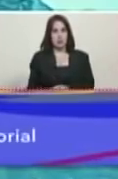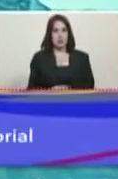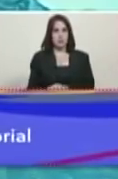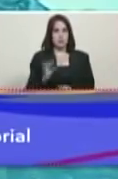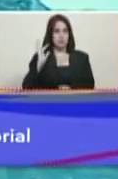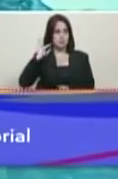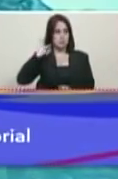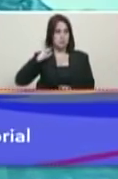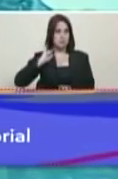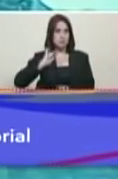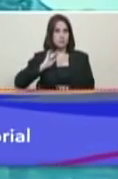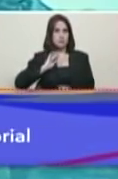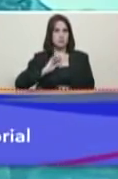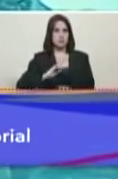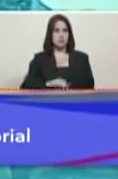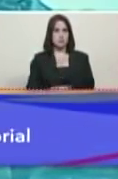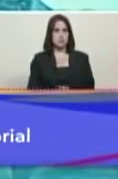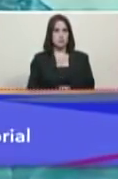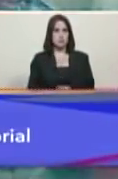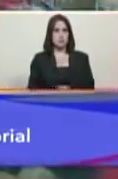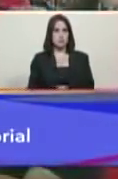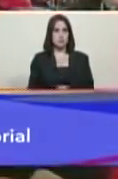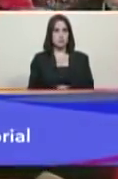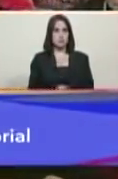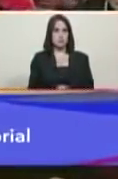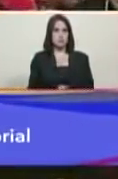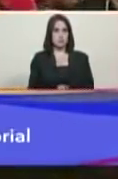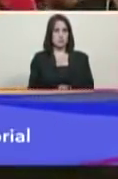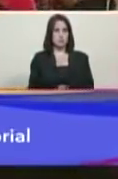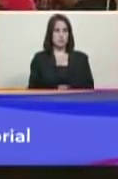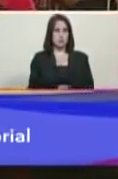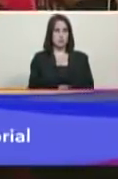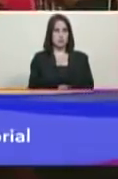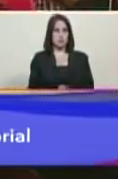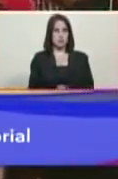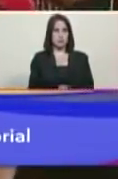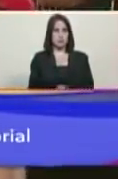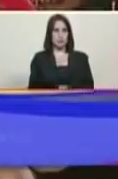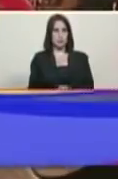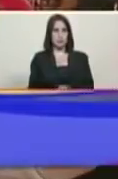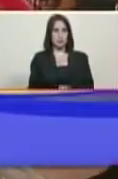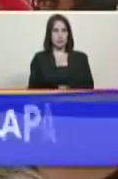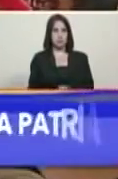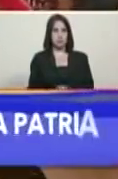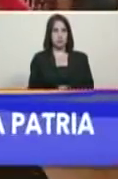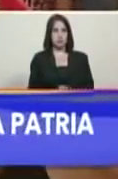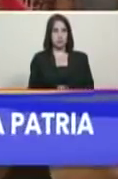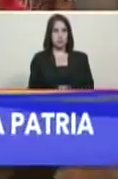bolivariano y revolucionario a todos y a todas. Aquí está todo el equipo del Gabinete Social,